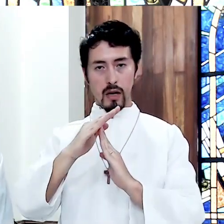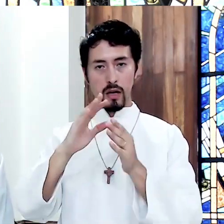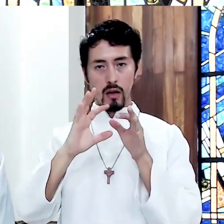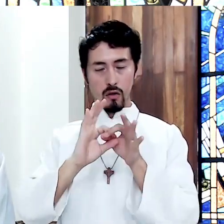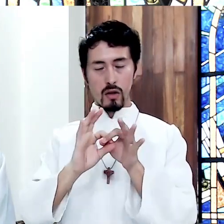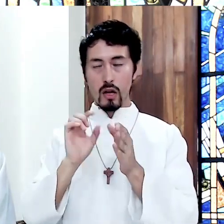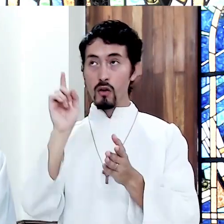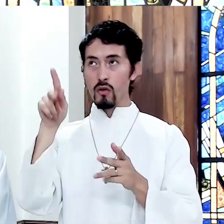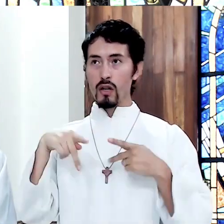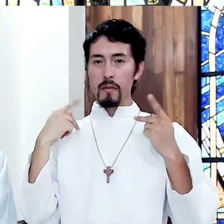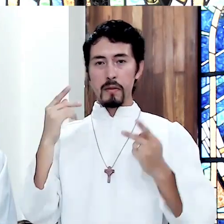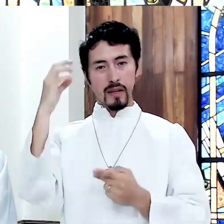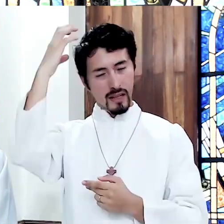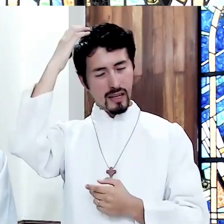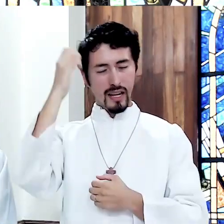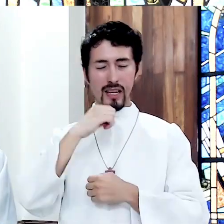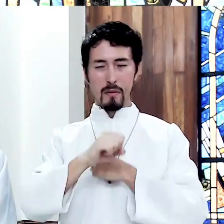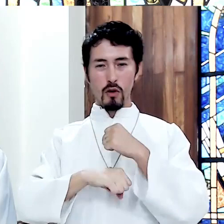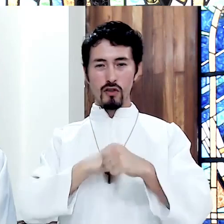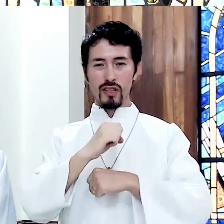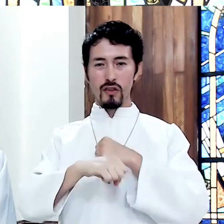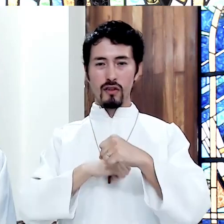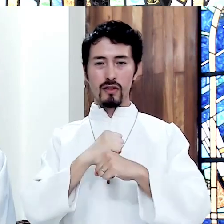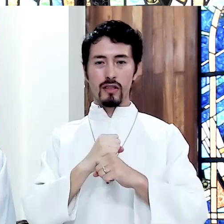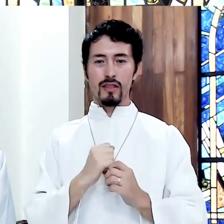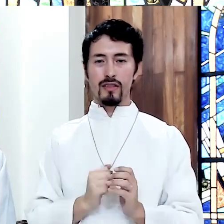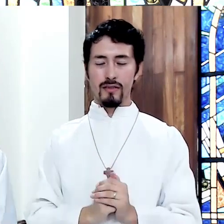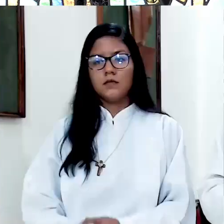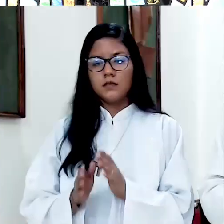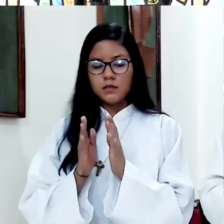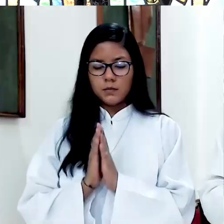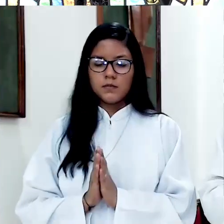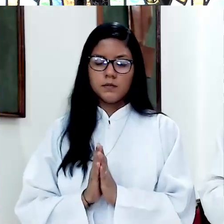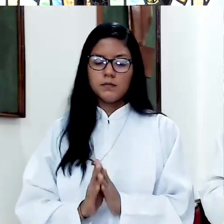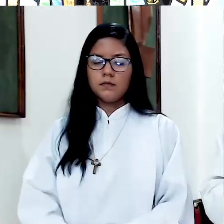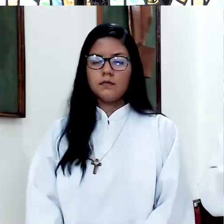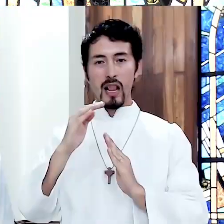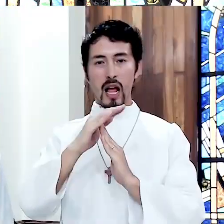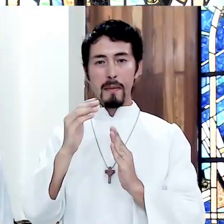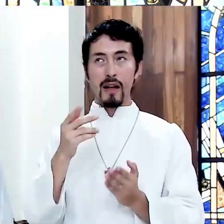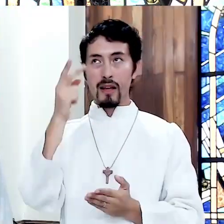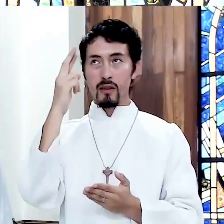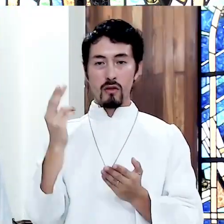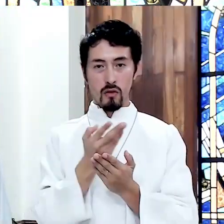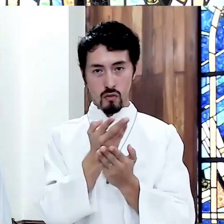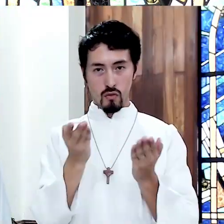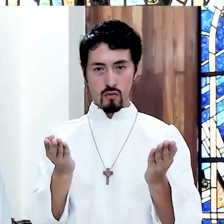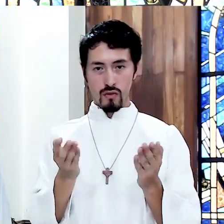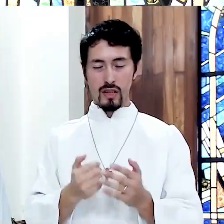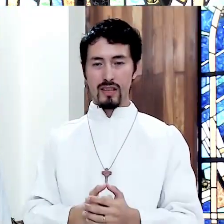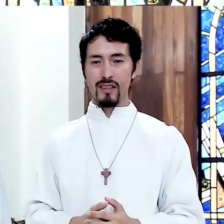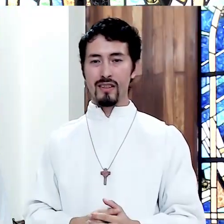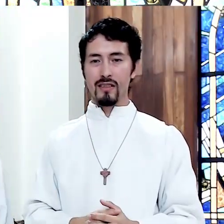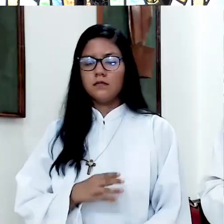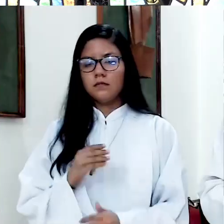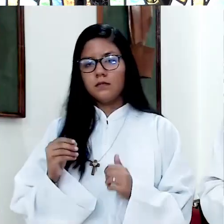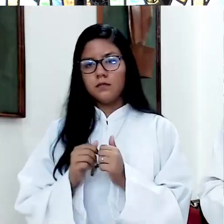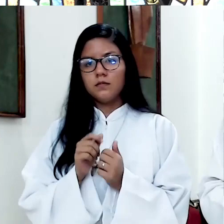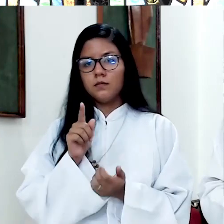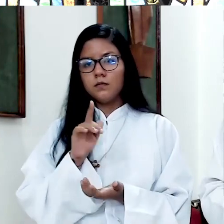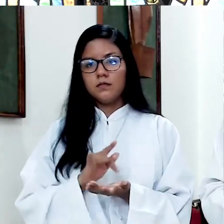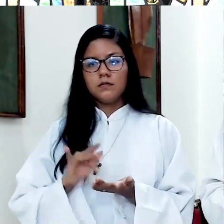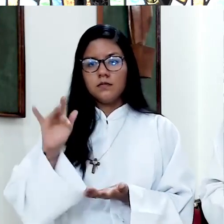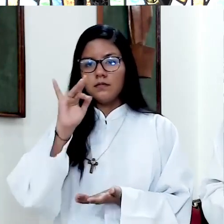vives y reinas por los siglos de los siglos. Amén. La paz del Señor esté siempre con ustedes. Y con tu espíritu.